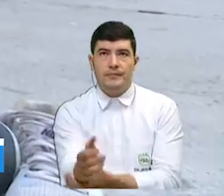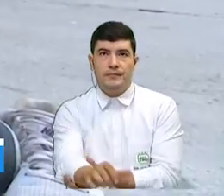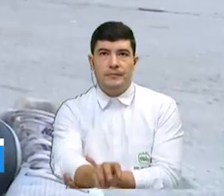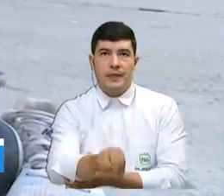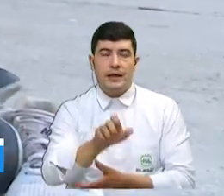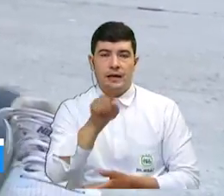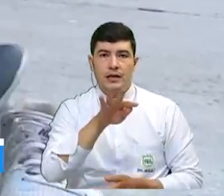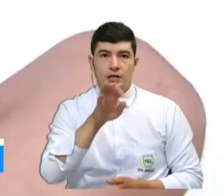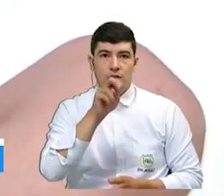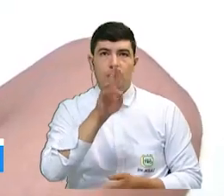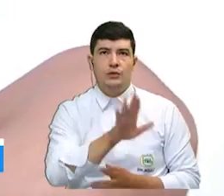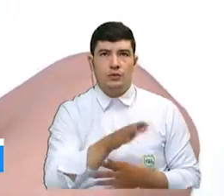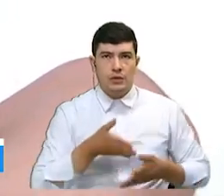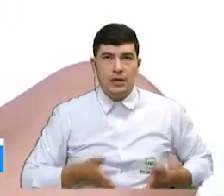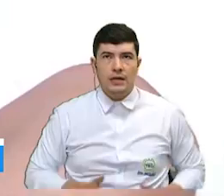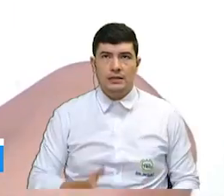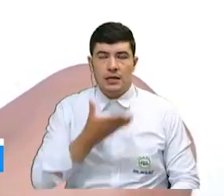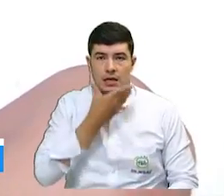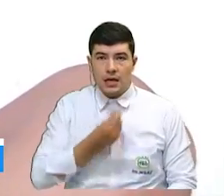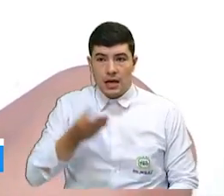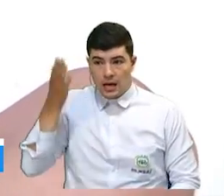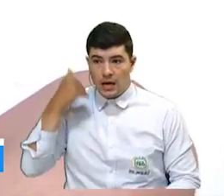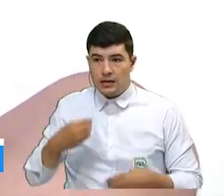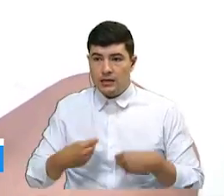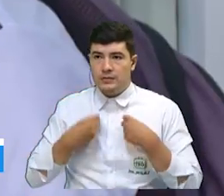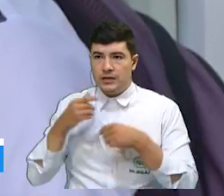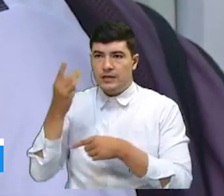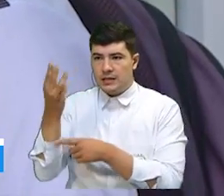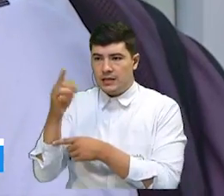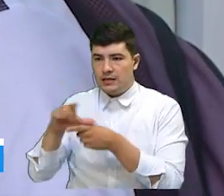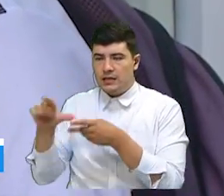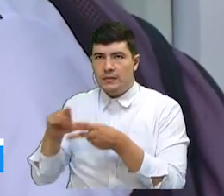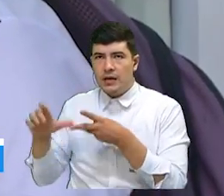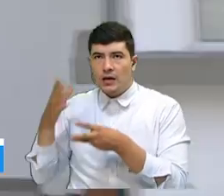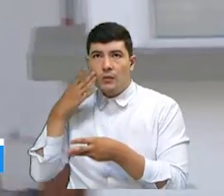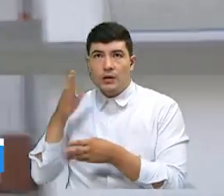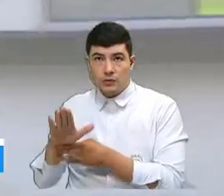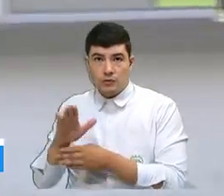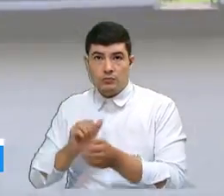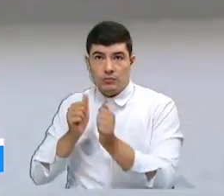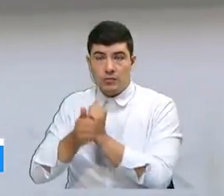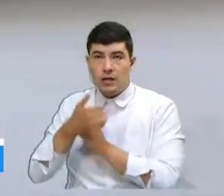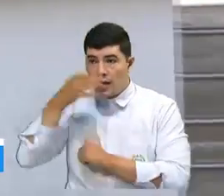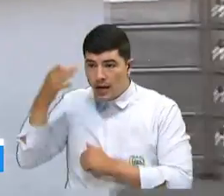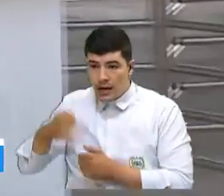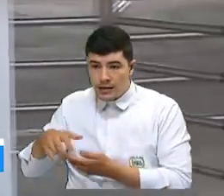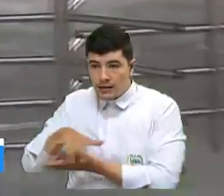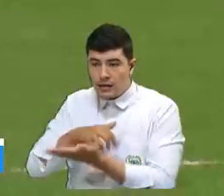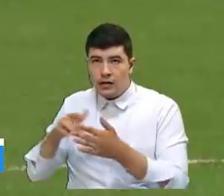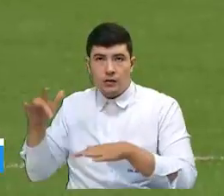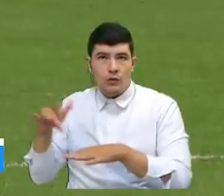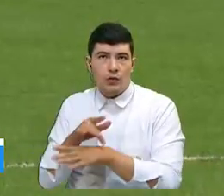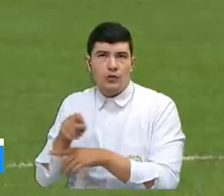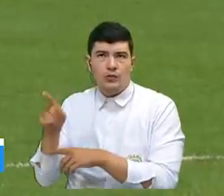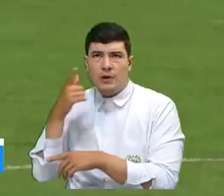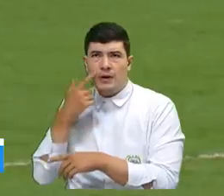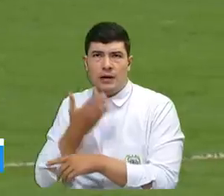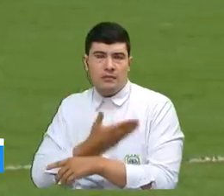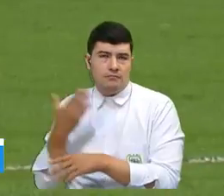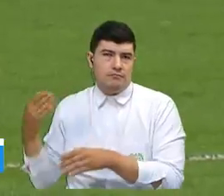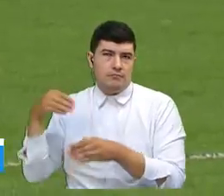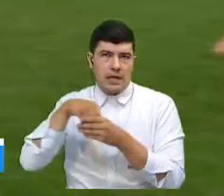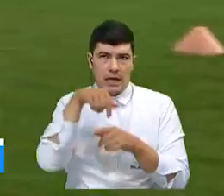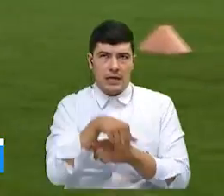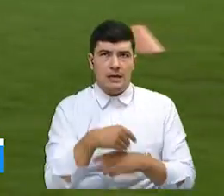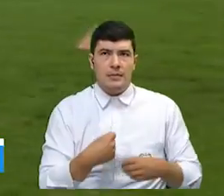Néstor Camilo nació en Zapatoca, municipio en el que vivía hasta hace 3 semanas, cuando pasó las pruebas de Real Santander y tuvo que dejar a sus padres para vivir en Bucaramanga